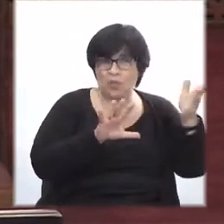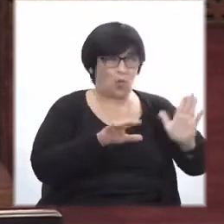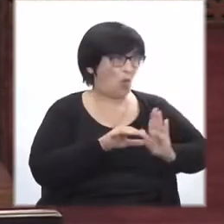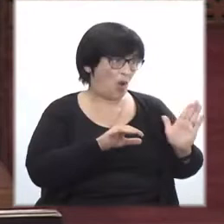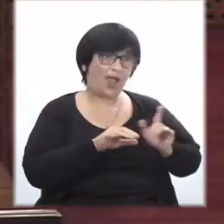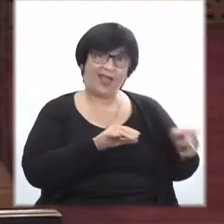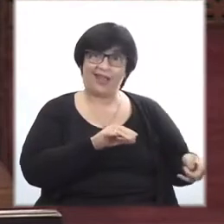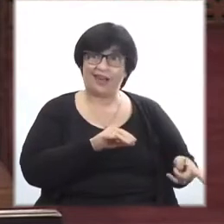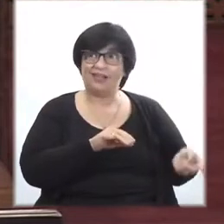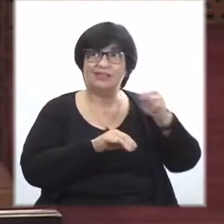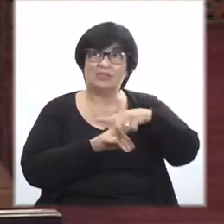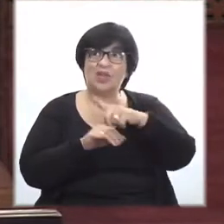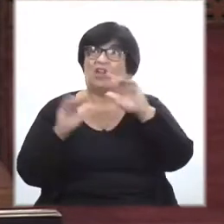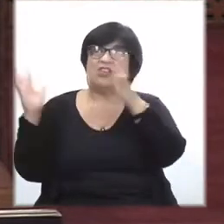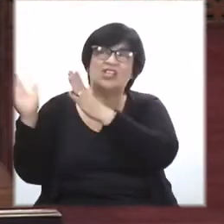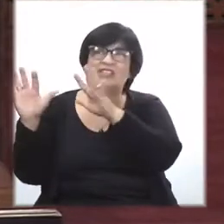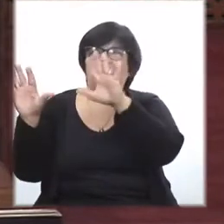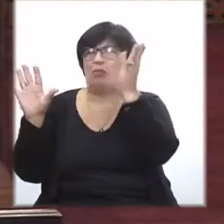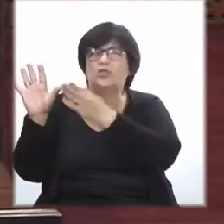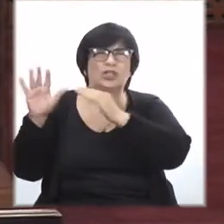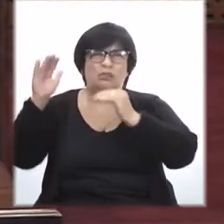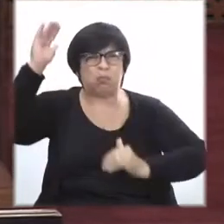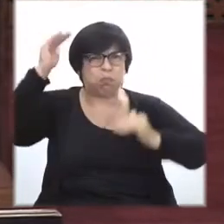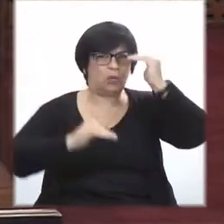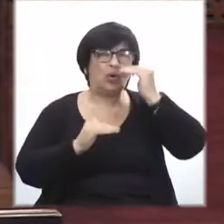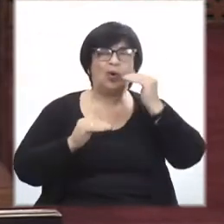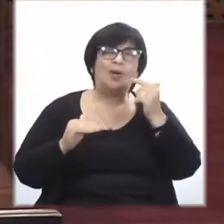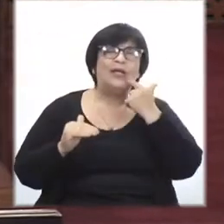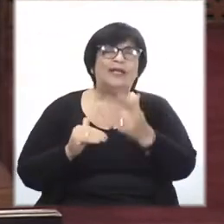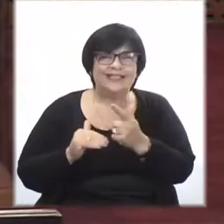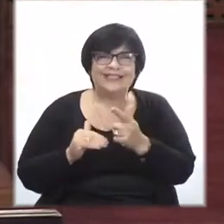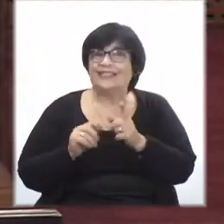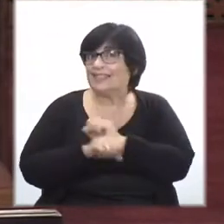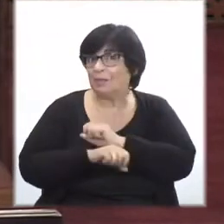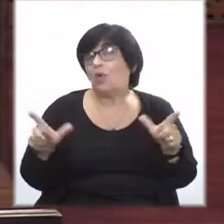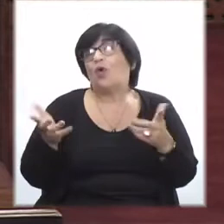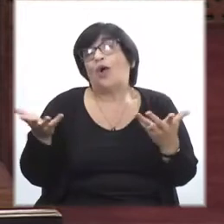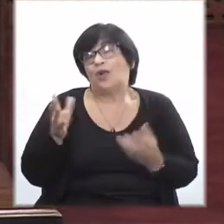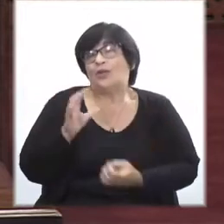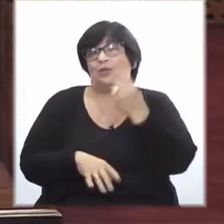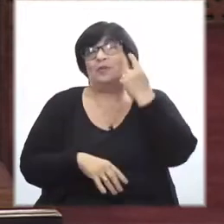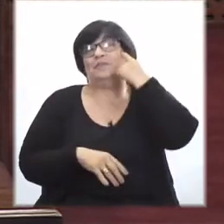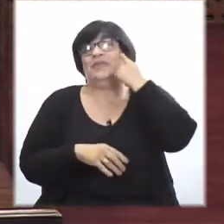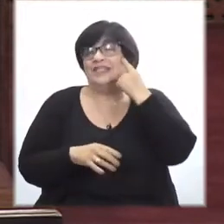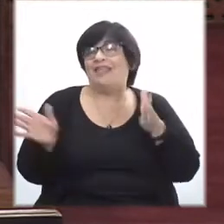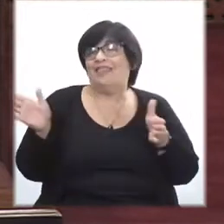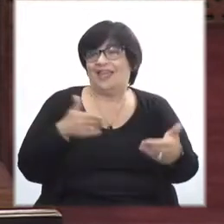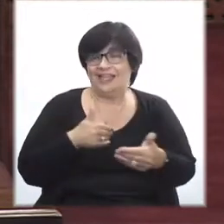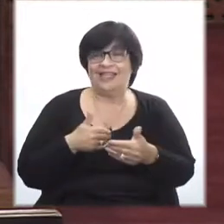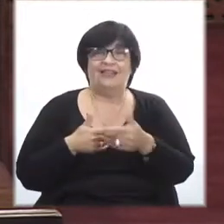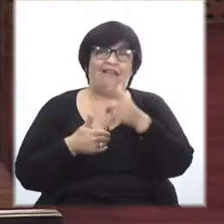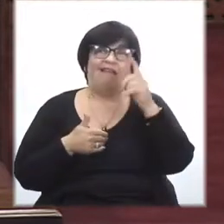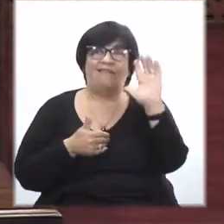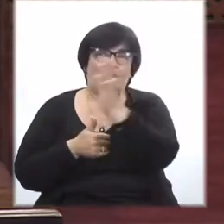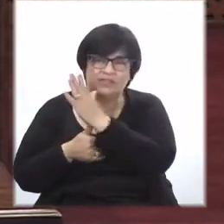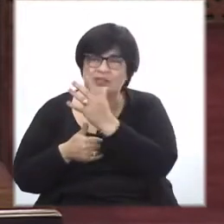un 10% de mujeres. O sea que ni siquiera en esta materia tan de moda del género, la forestación mejora los